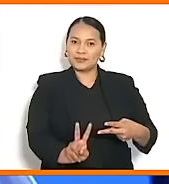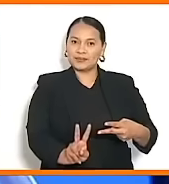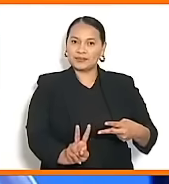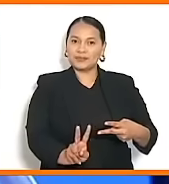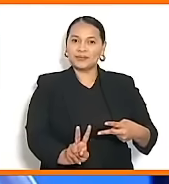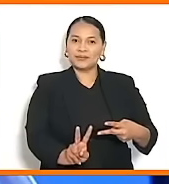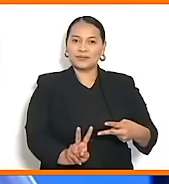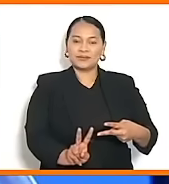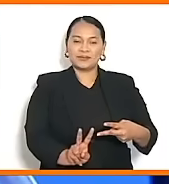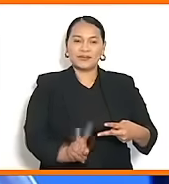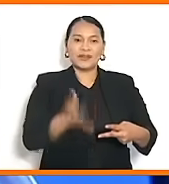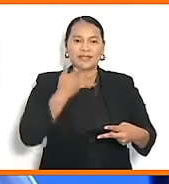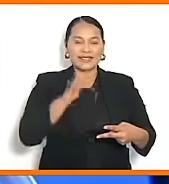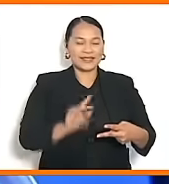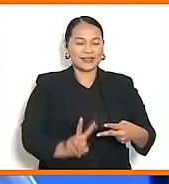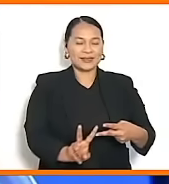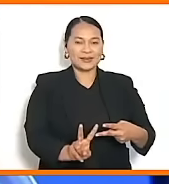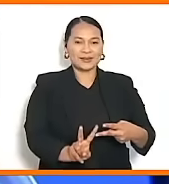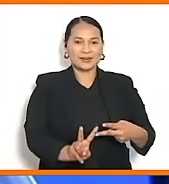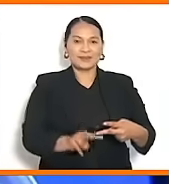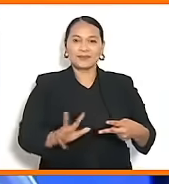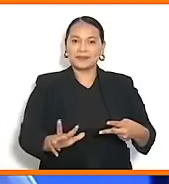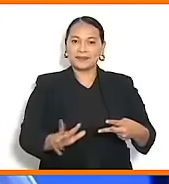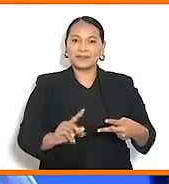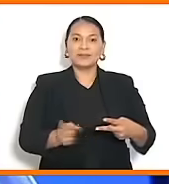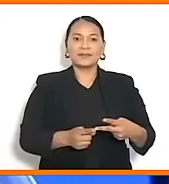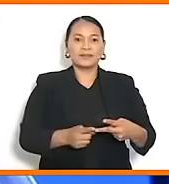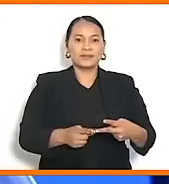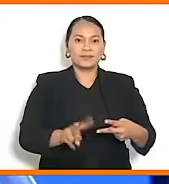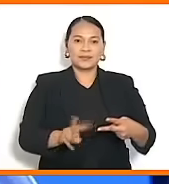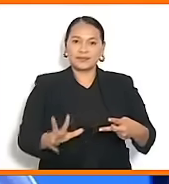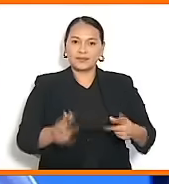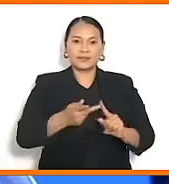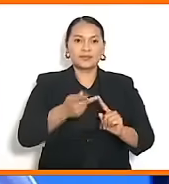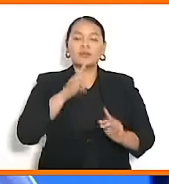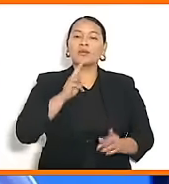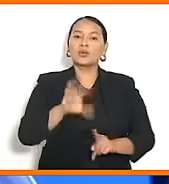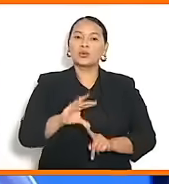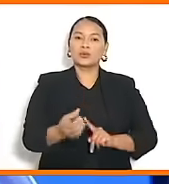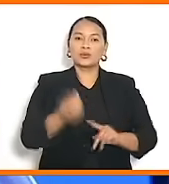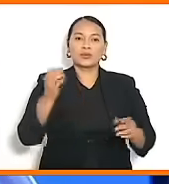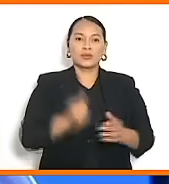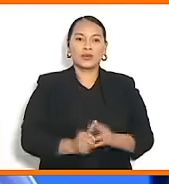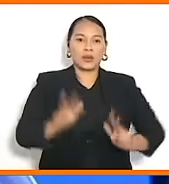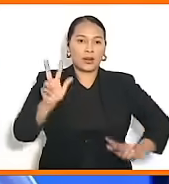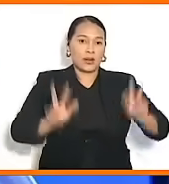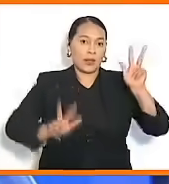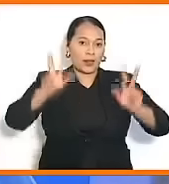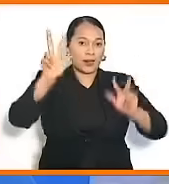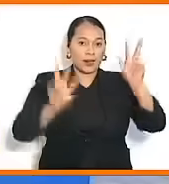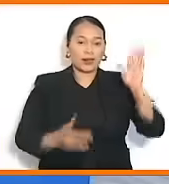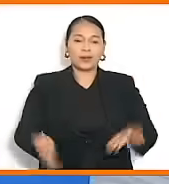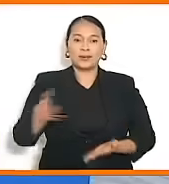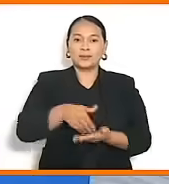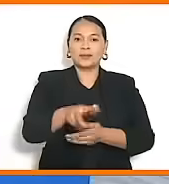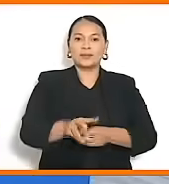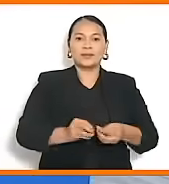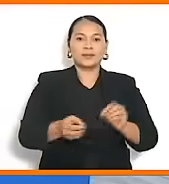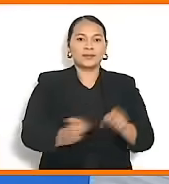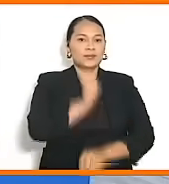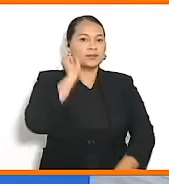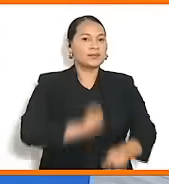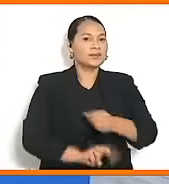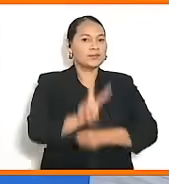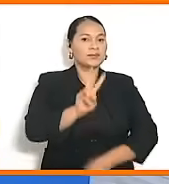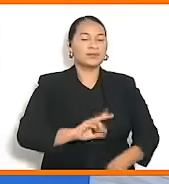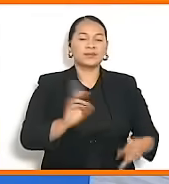Segundo dígito, suerte. 3. Número favorecido 23 con su catrachada garrobo. Los números ganadores para premiados son